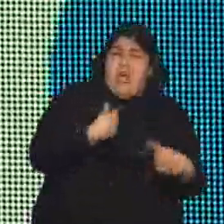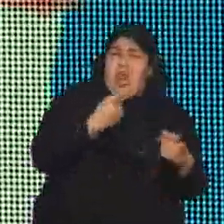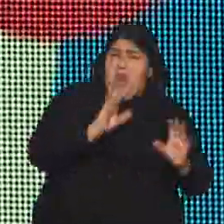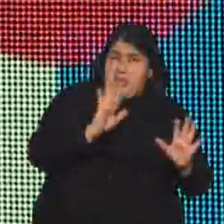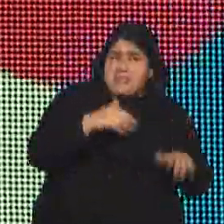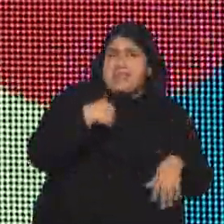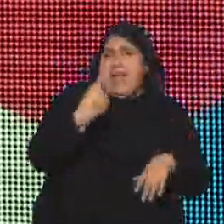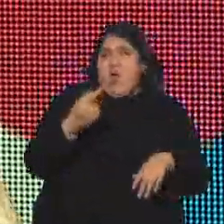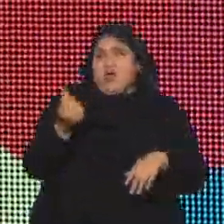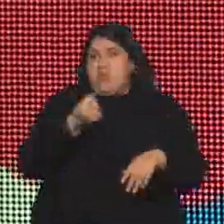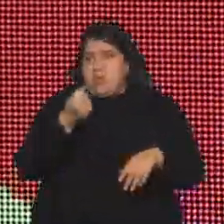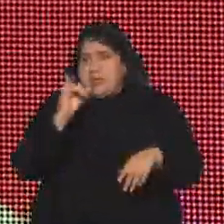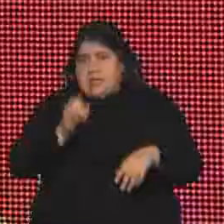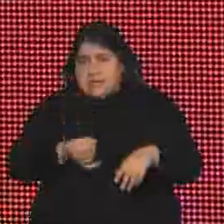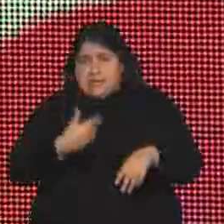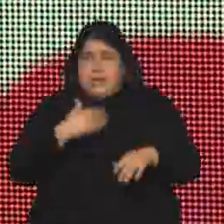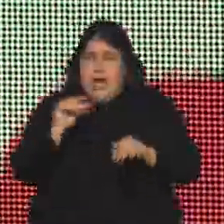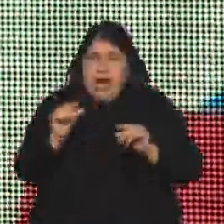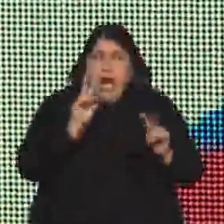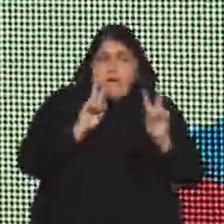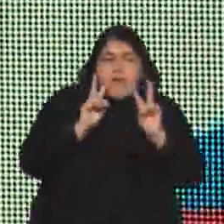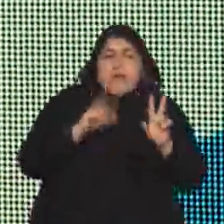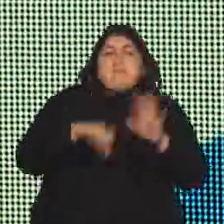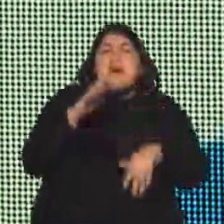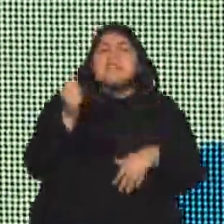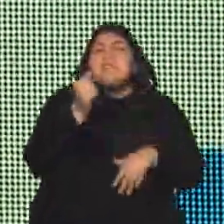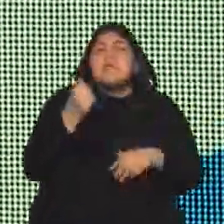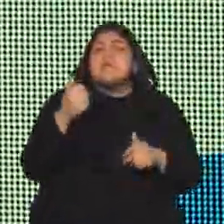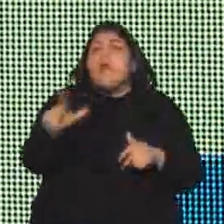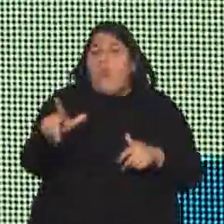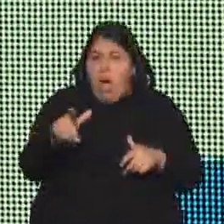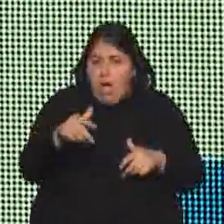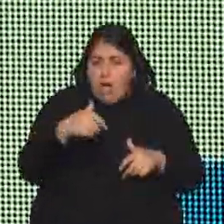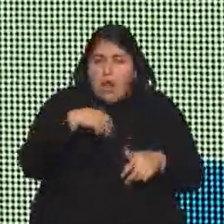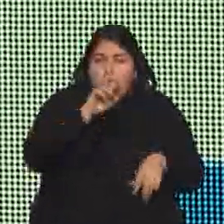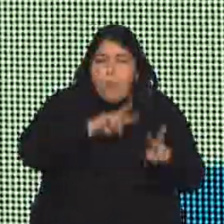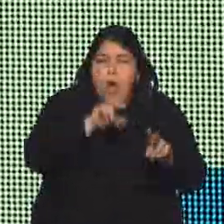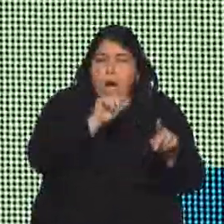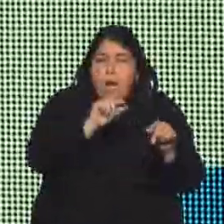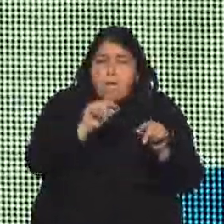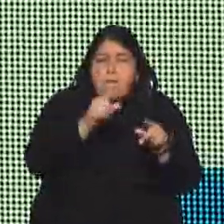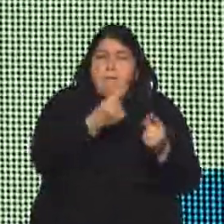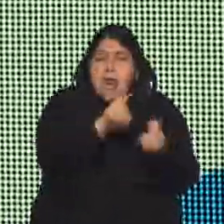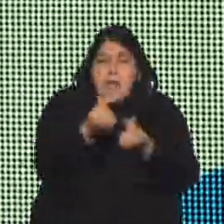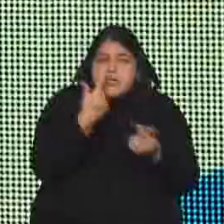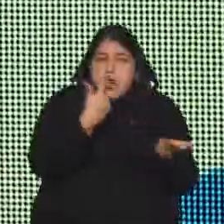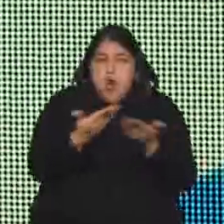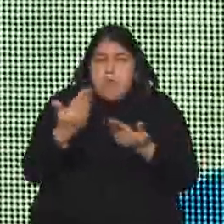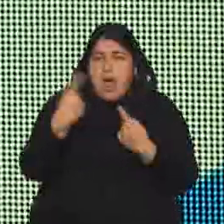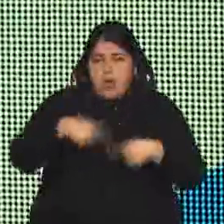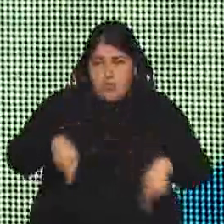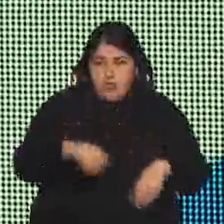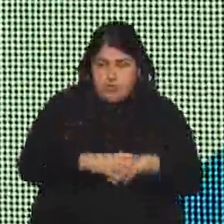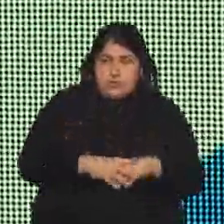siempre. Entonces, no importa, digo, que sea el precio, sino que sea algo que vos realmente estés necesitando. Por lo general, en electrodomésticos,